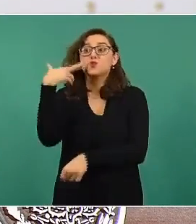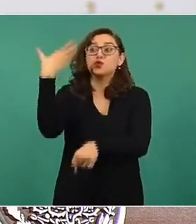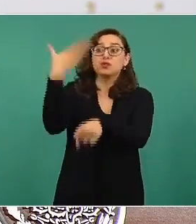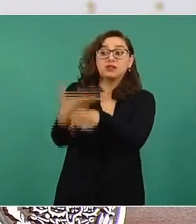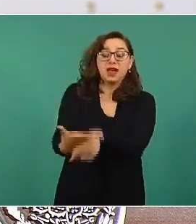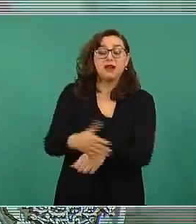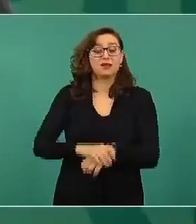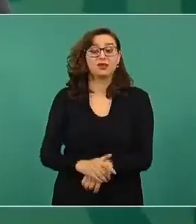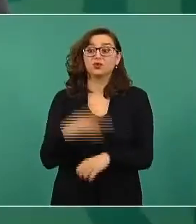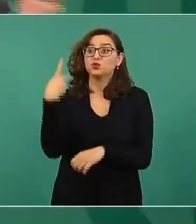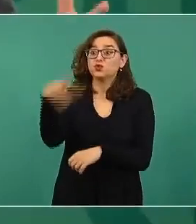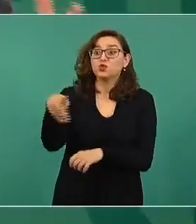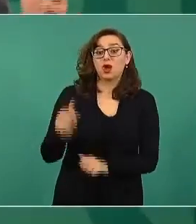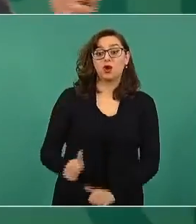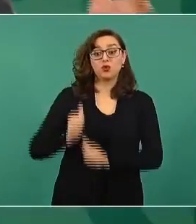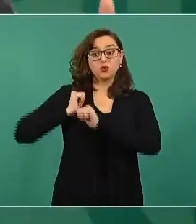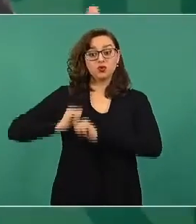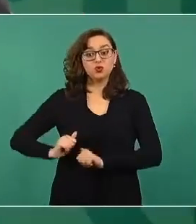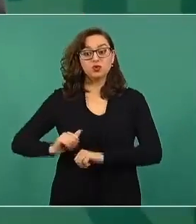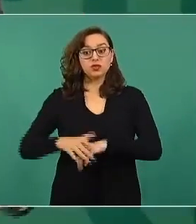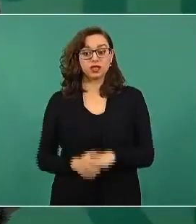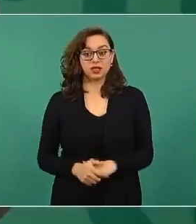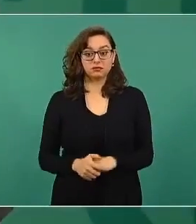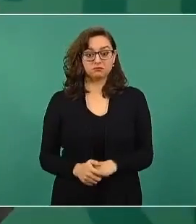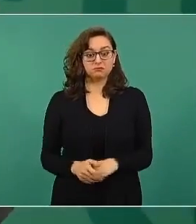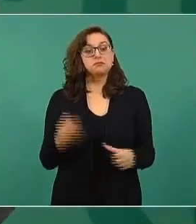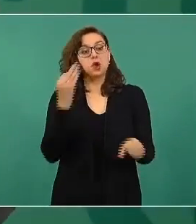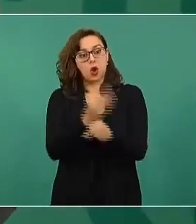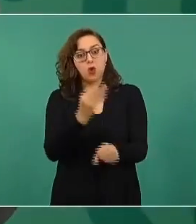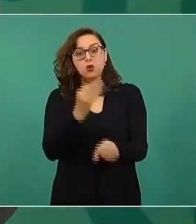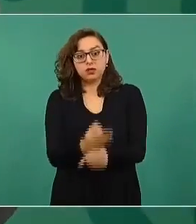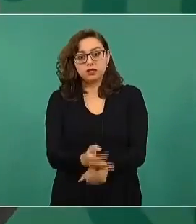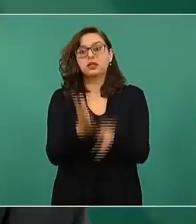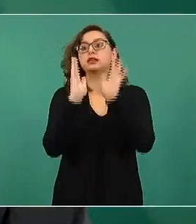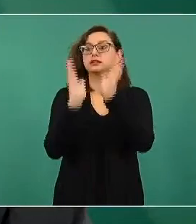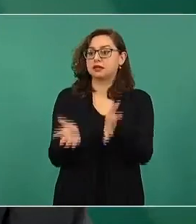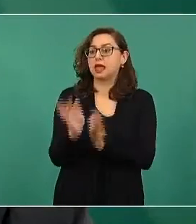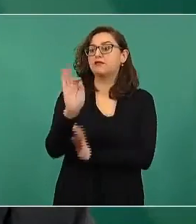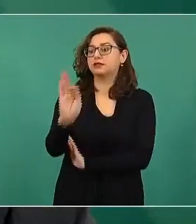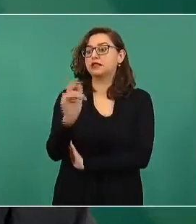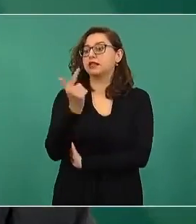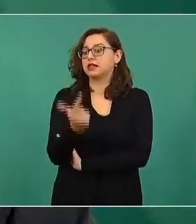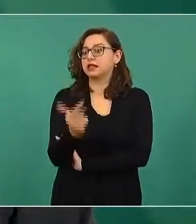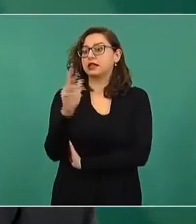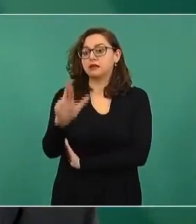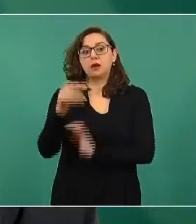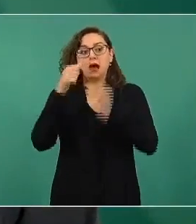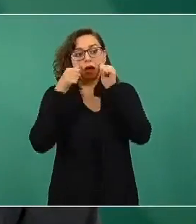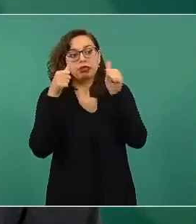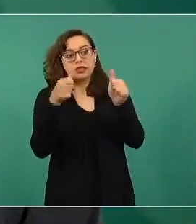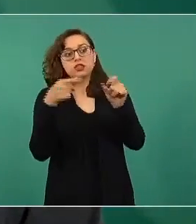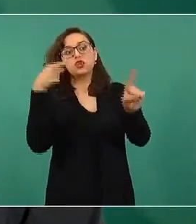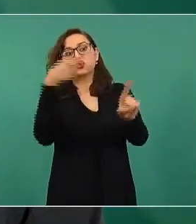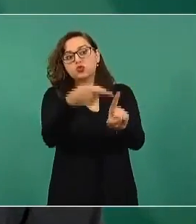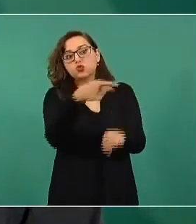Entonces, ya nos están escuchando los de la fiscalía. Yo